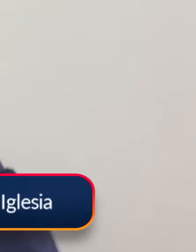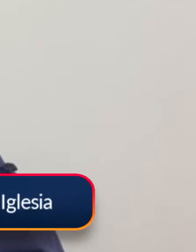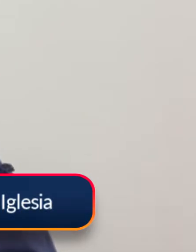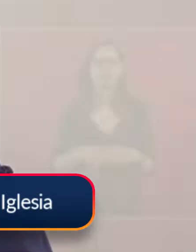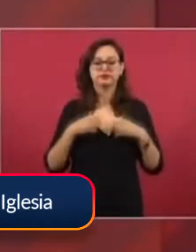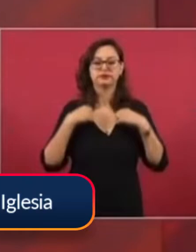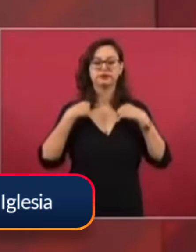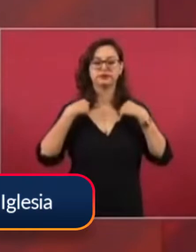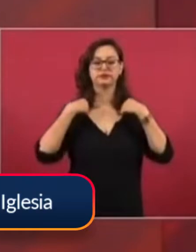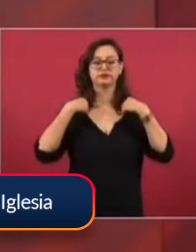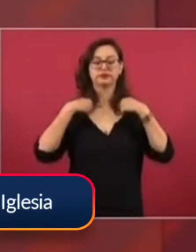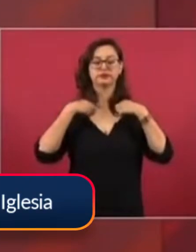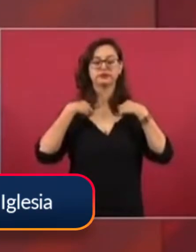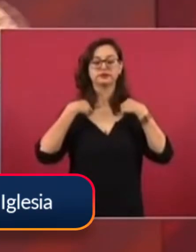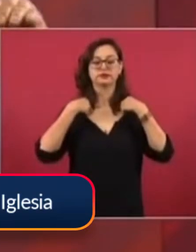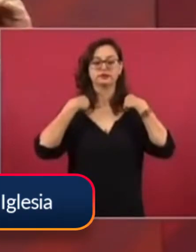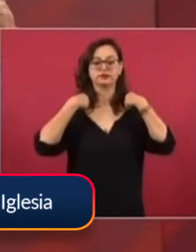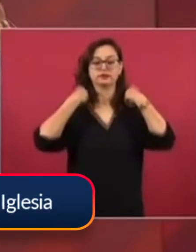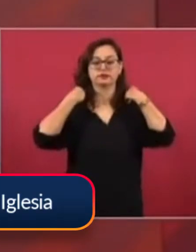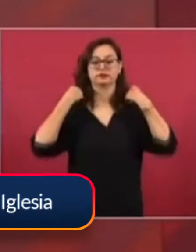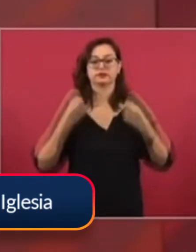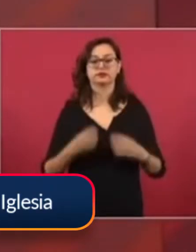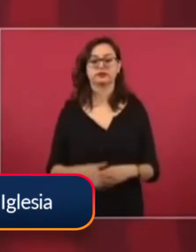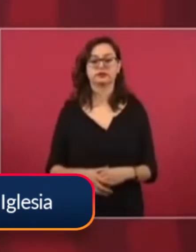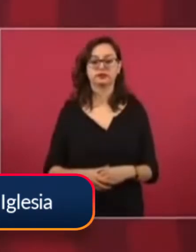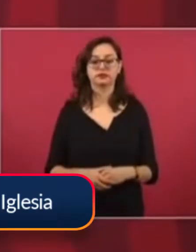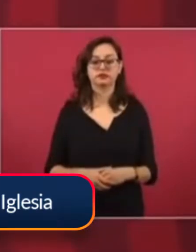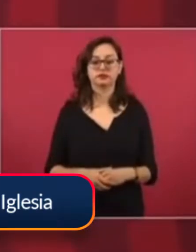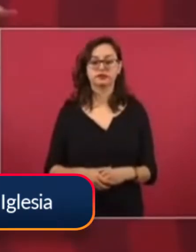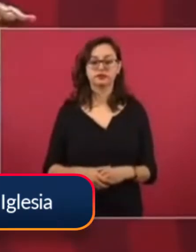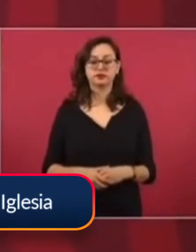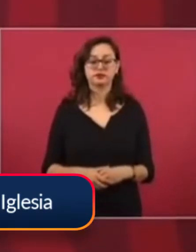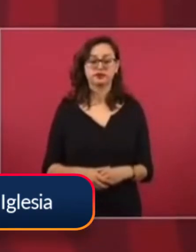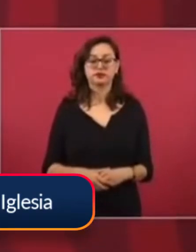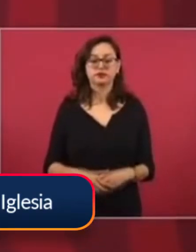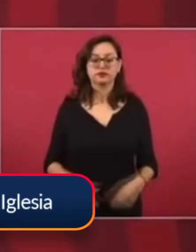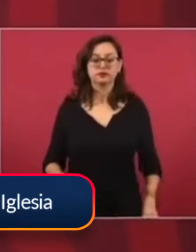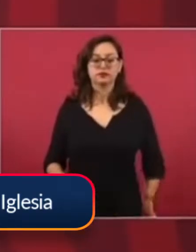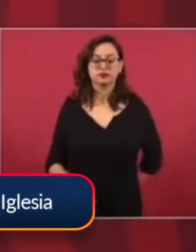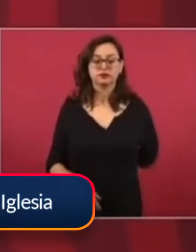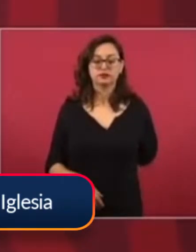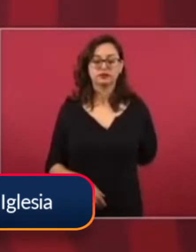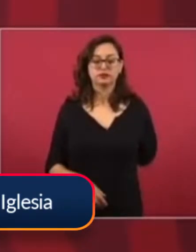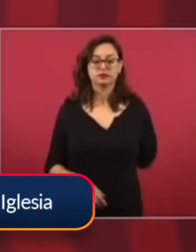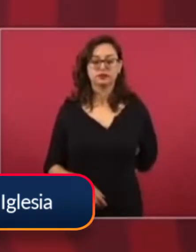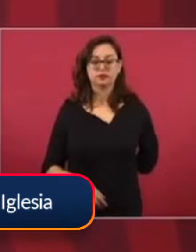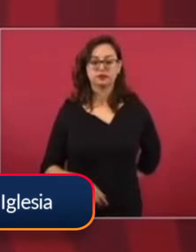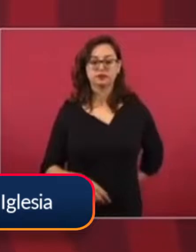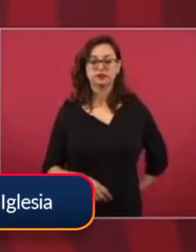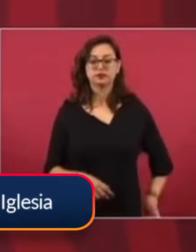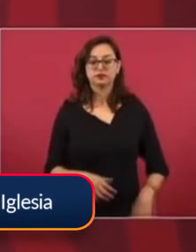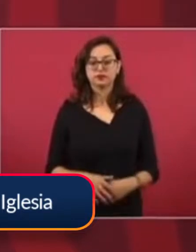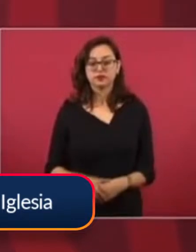Nacional. Nos identificamos muy bien